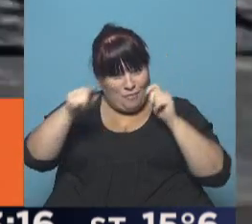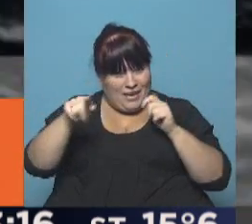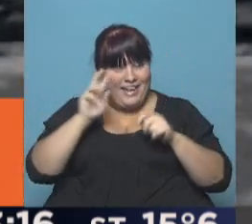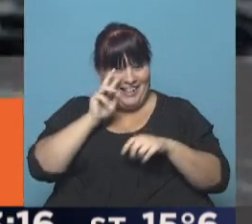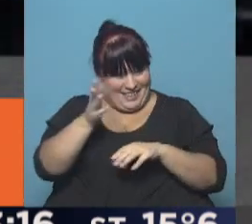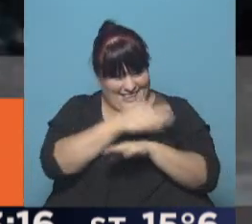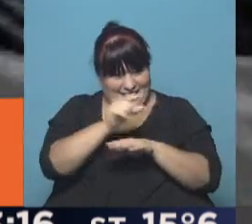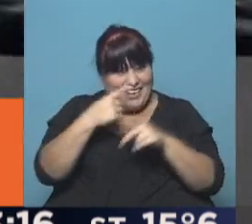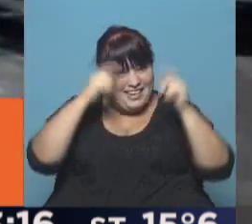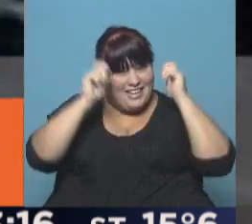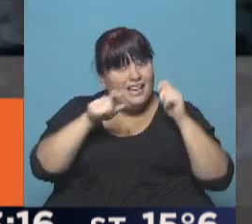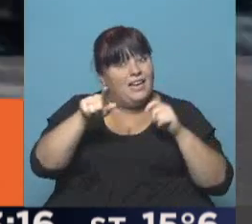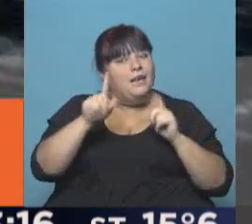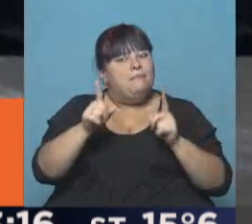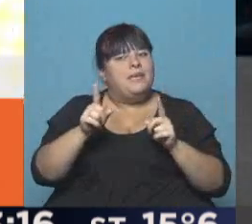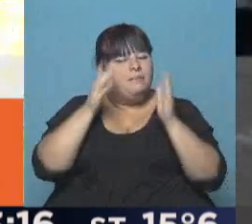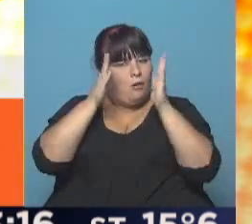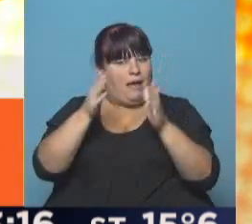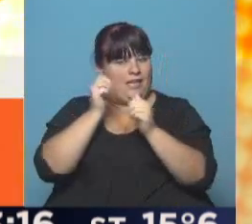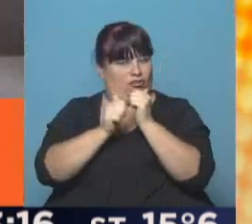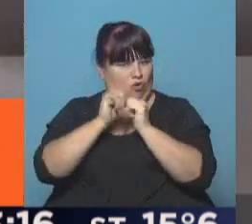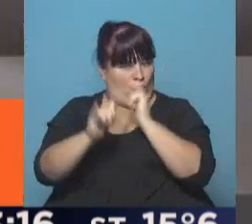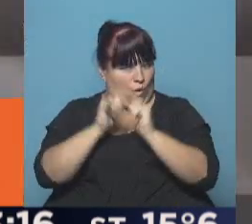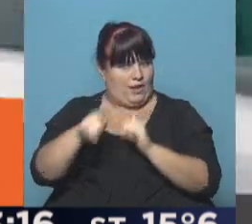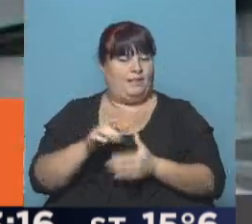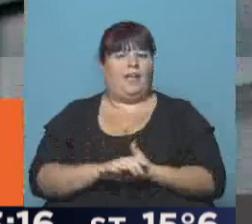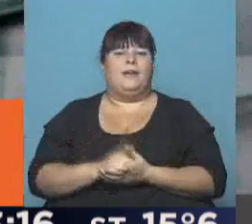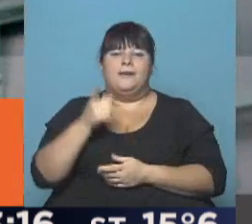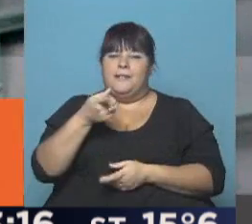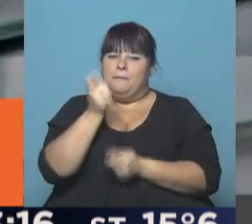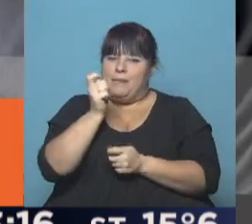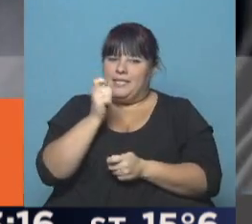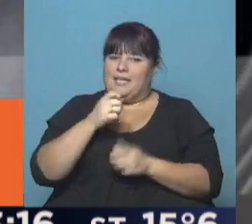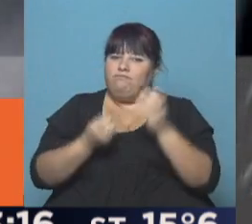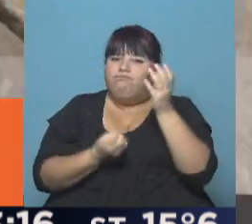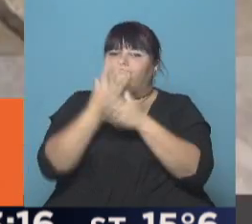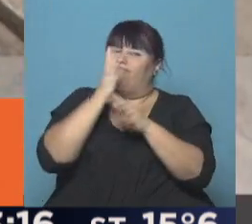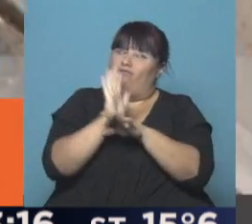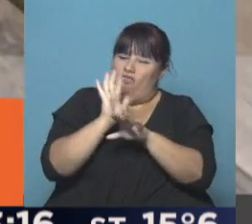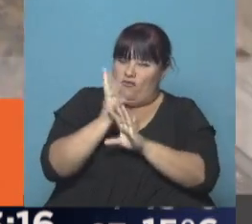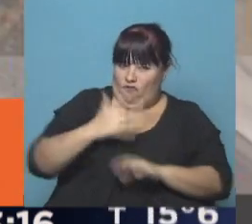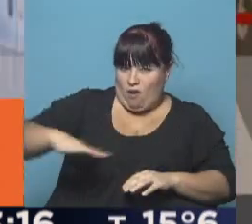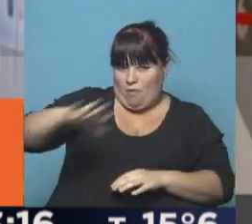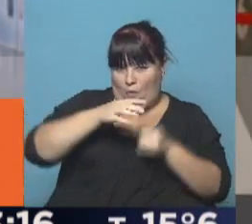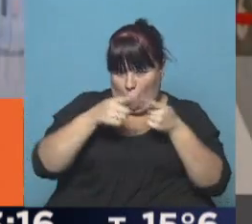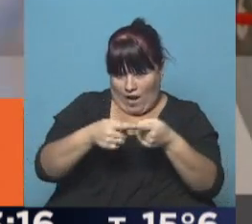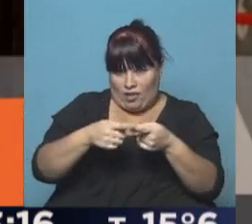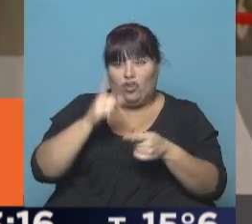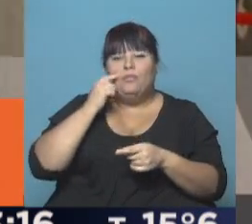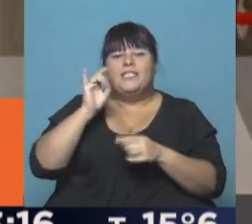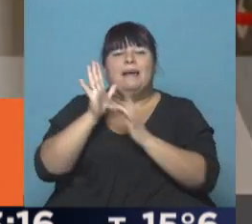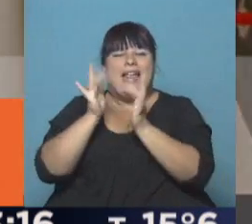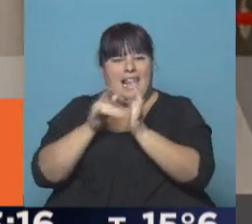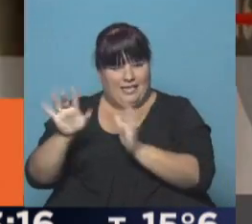viviendo ahí en pantallas es en el que pone el foco la historia de ser uno de los pesqueros fundadores si se quiere de ese puerto don iglesias